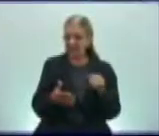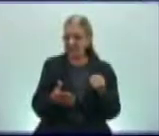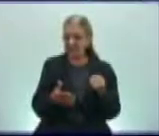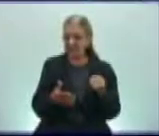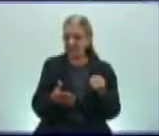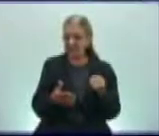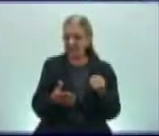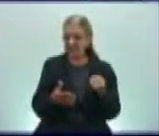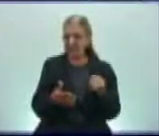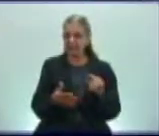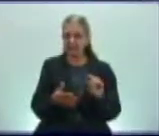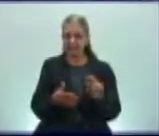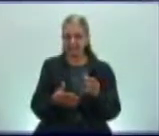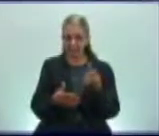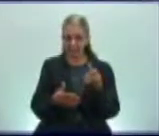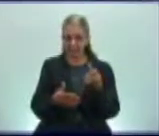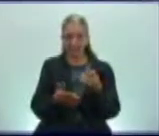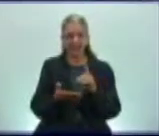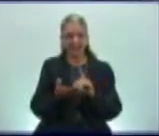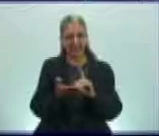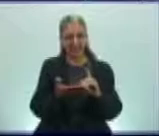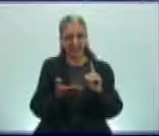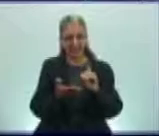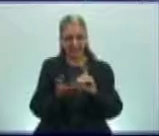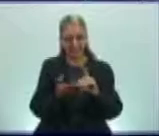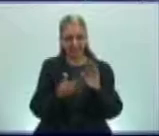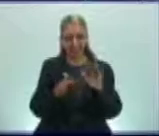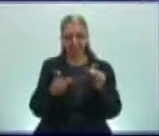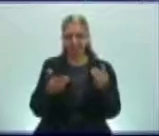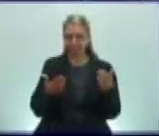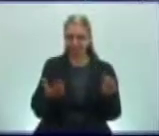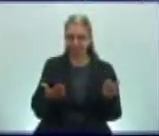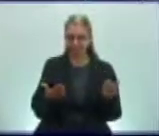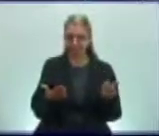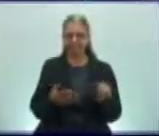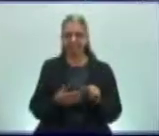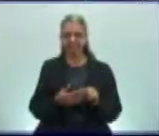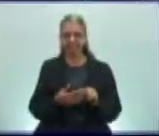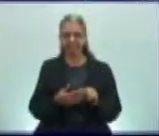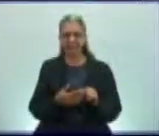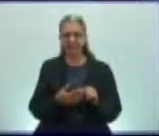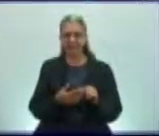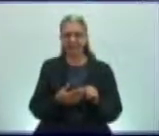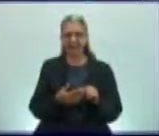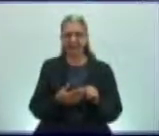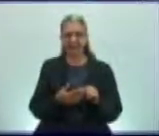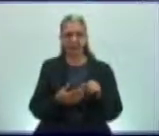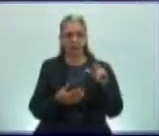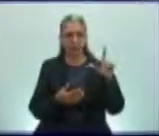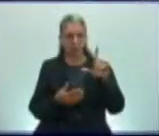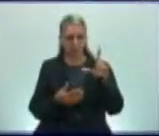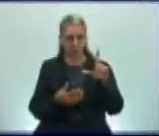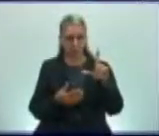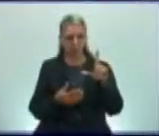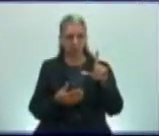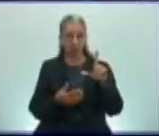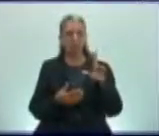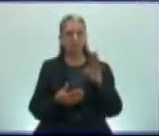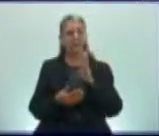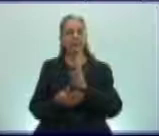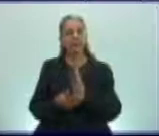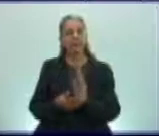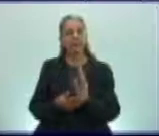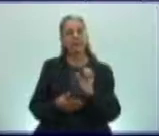vamos a establecer los datos de nuestro ejercicio. Vamos a llamarle longitud del borde